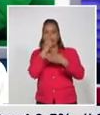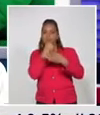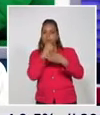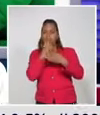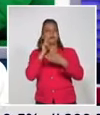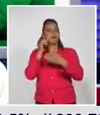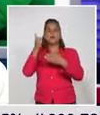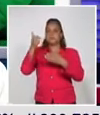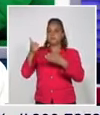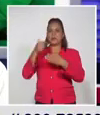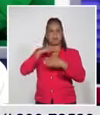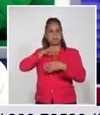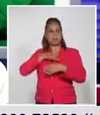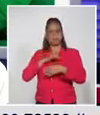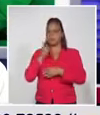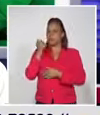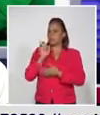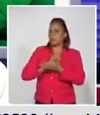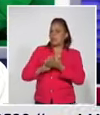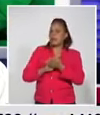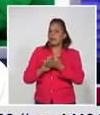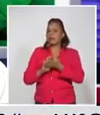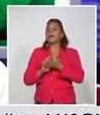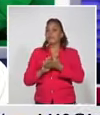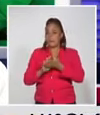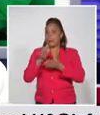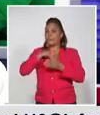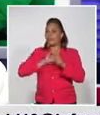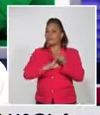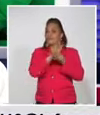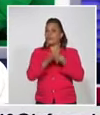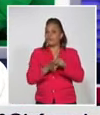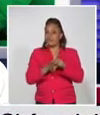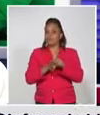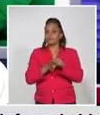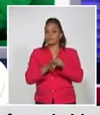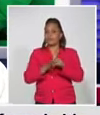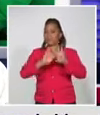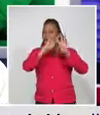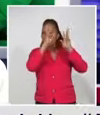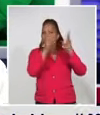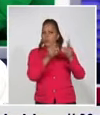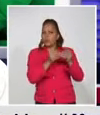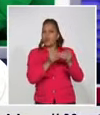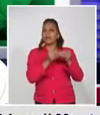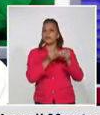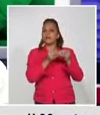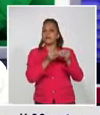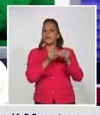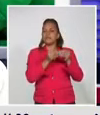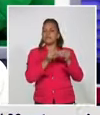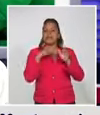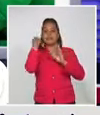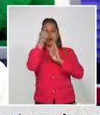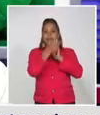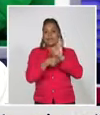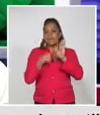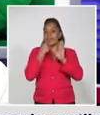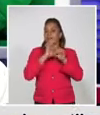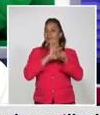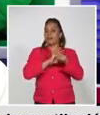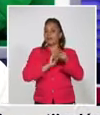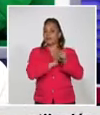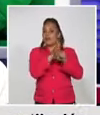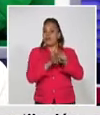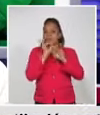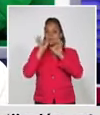se hizo el diagnóstico. Y en el acumulado, o sea, esto es lo característico de esta enfermedad. Es